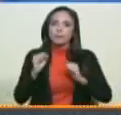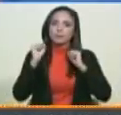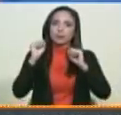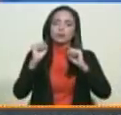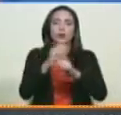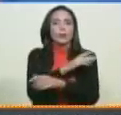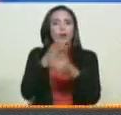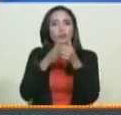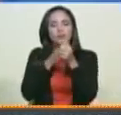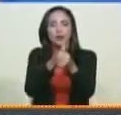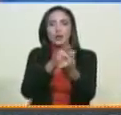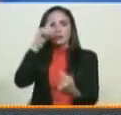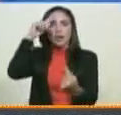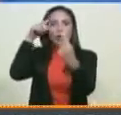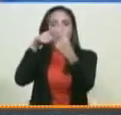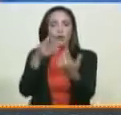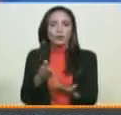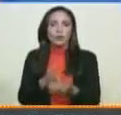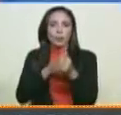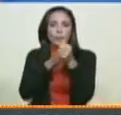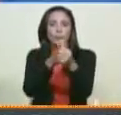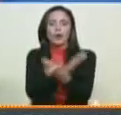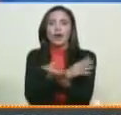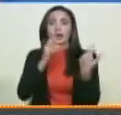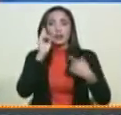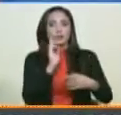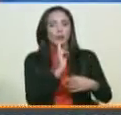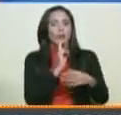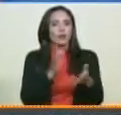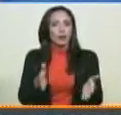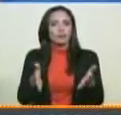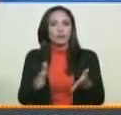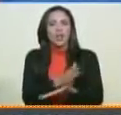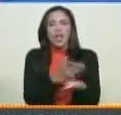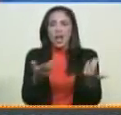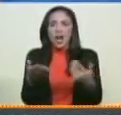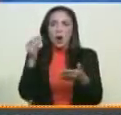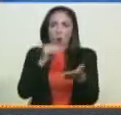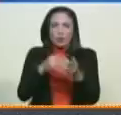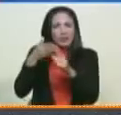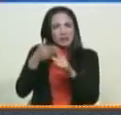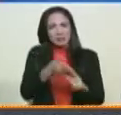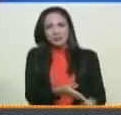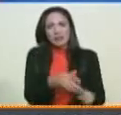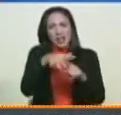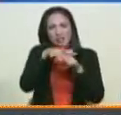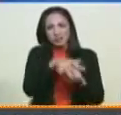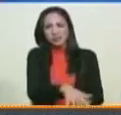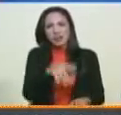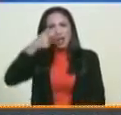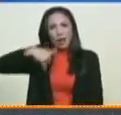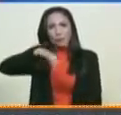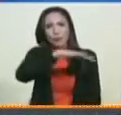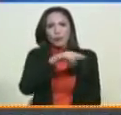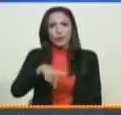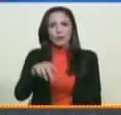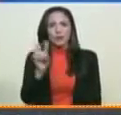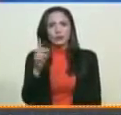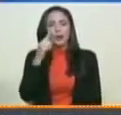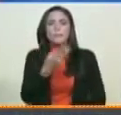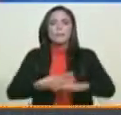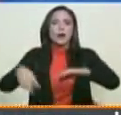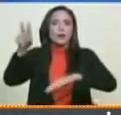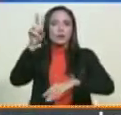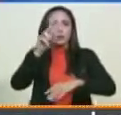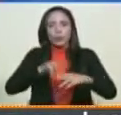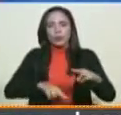está destinado a ser. No hay forma de que nuestros pueblos se sometan de forma genuflexa. Y entonces yo